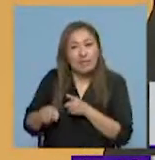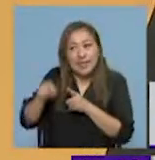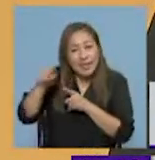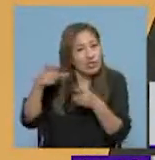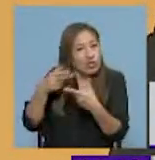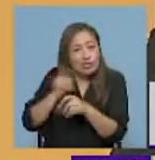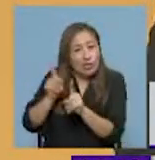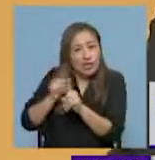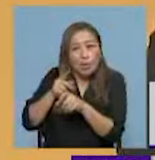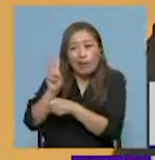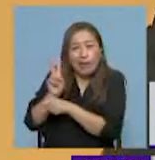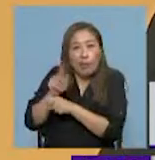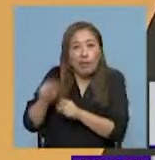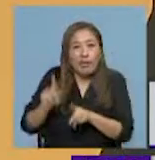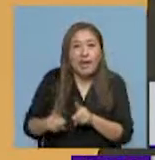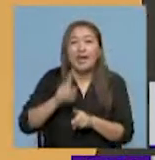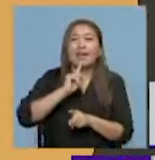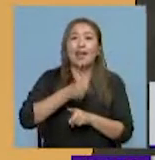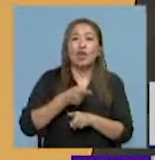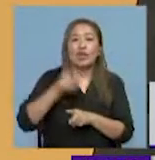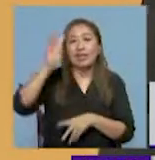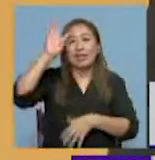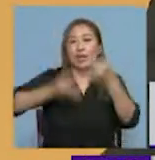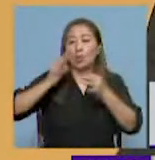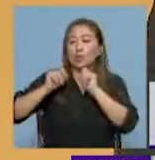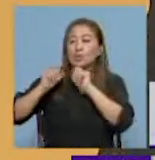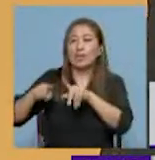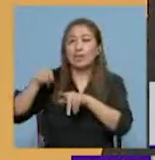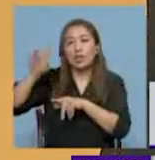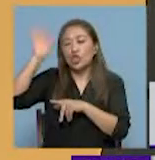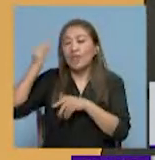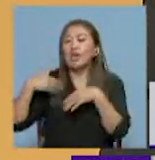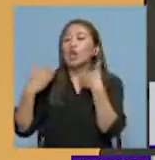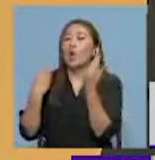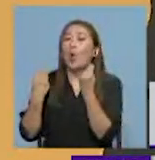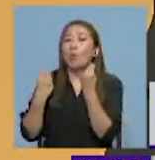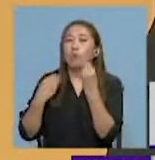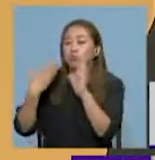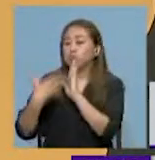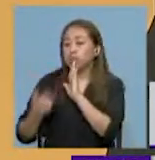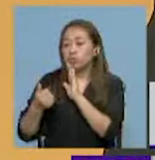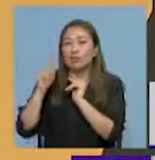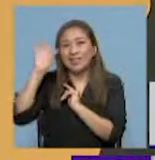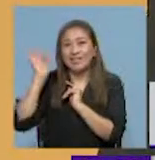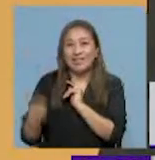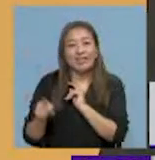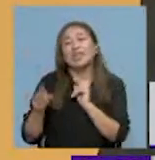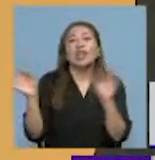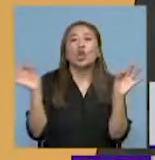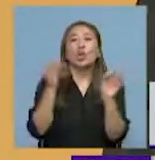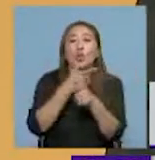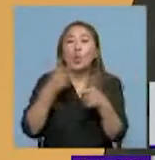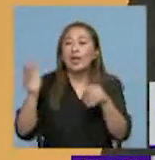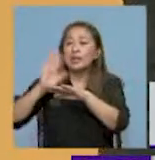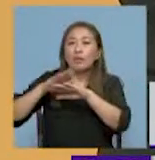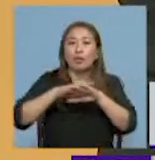porque si la orden judicial sería taxativa los procedimientos estarían protocolizado en forma taxativa nadie entraría en